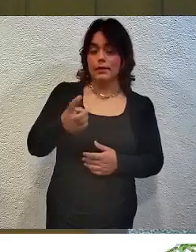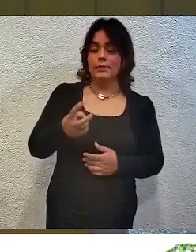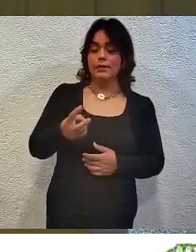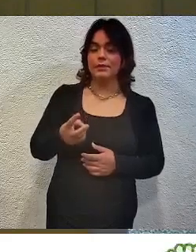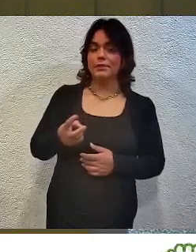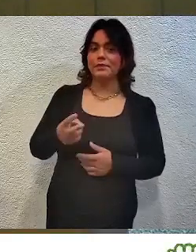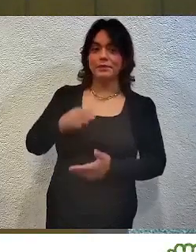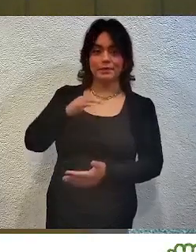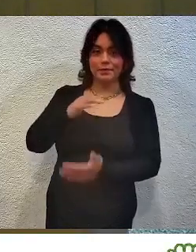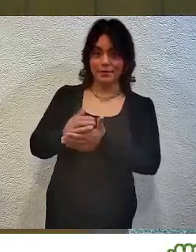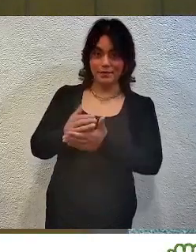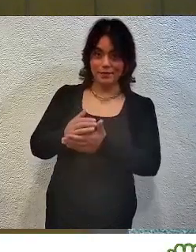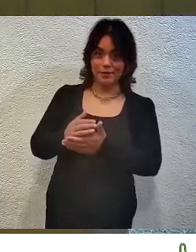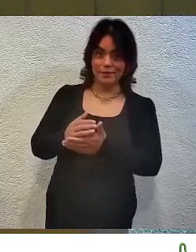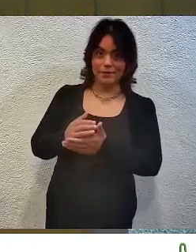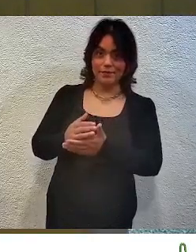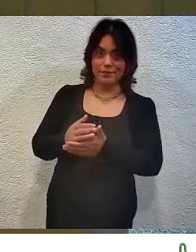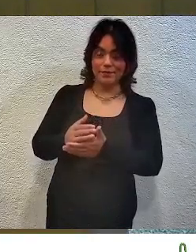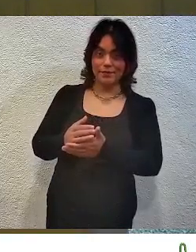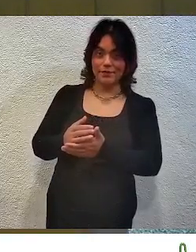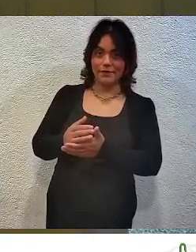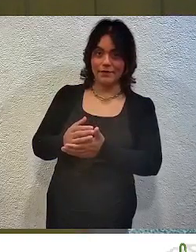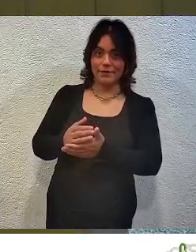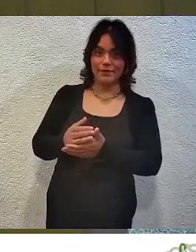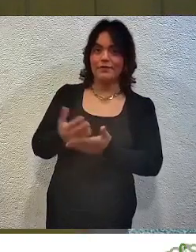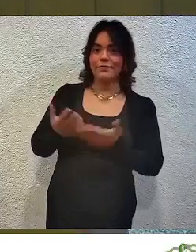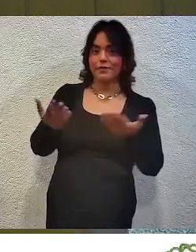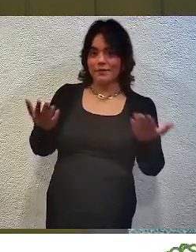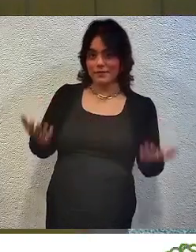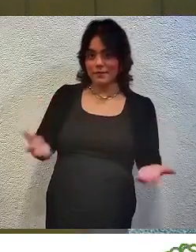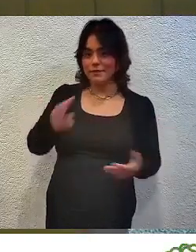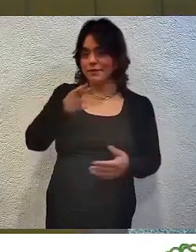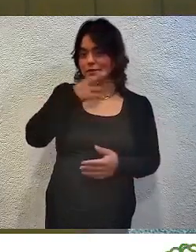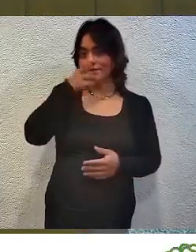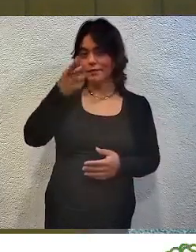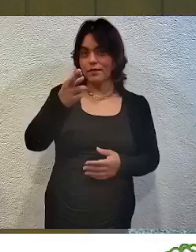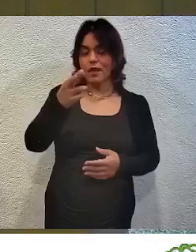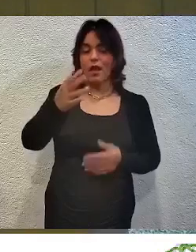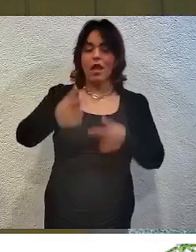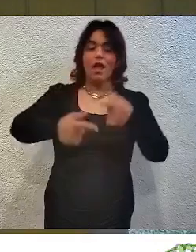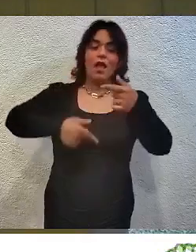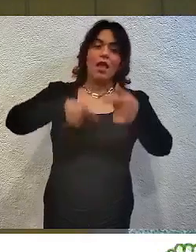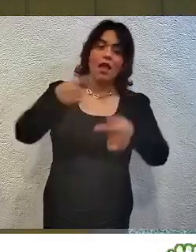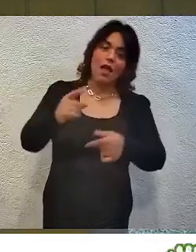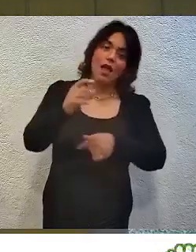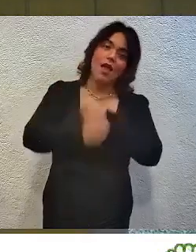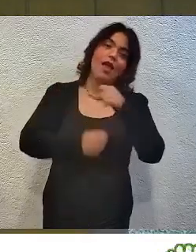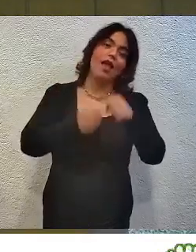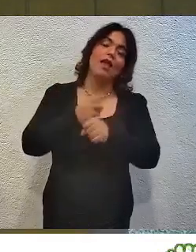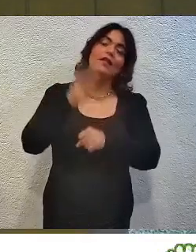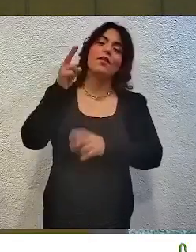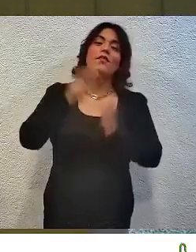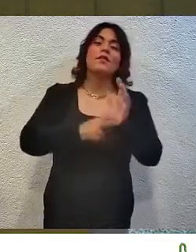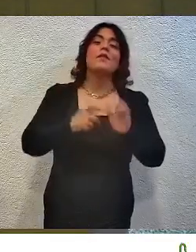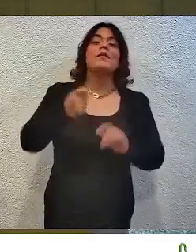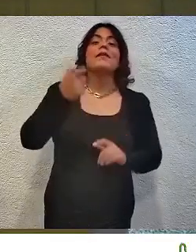remoción, entonces ya se emite la resolución hasta el año 2025. Es